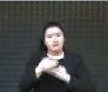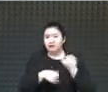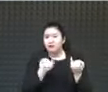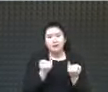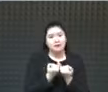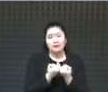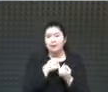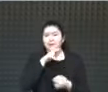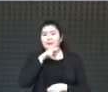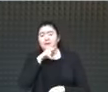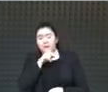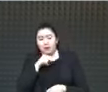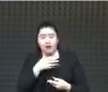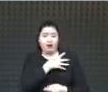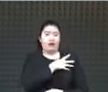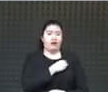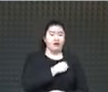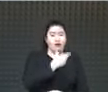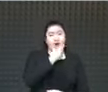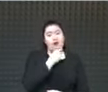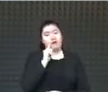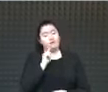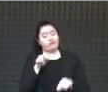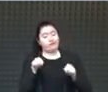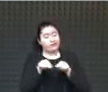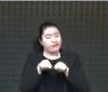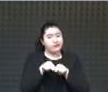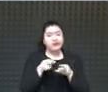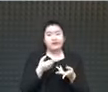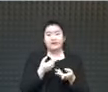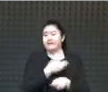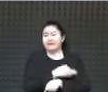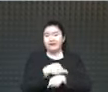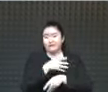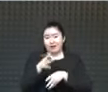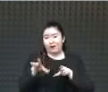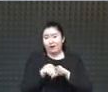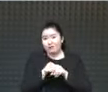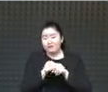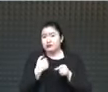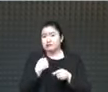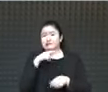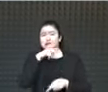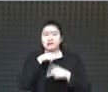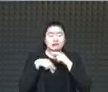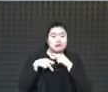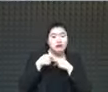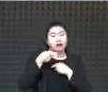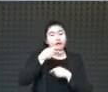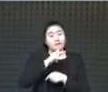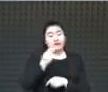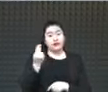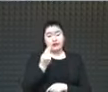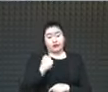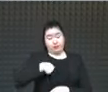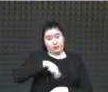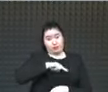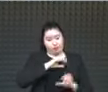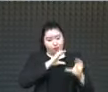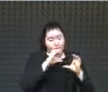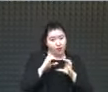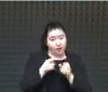de nuestras familias, claro, que hay preocupación, pero pues hay que cuidarnos, hay que enseñarle a los niños y niñas a usar el